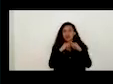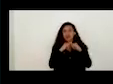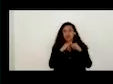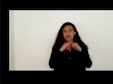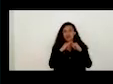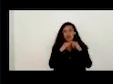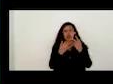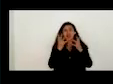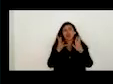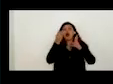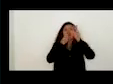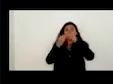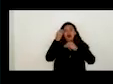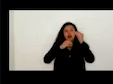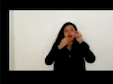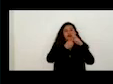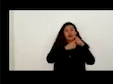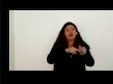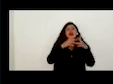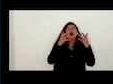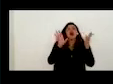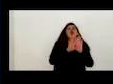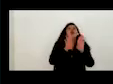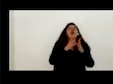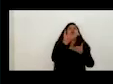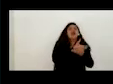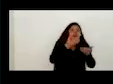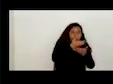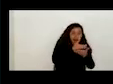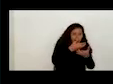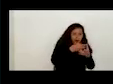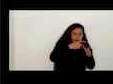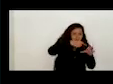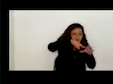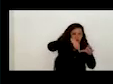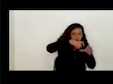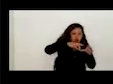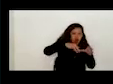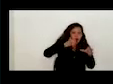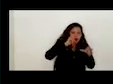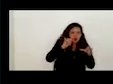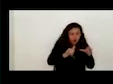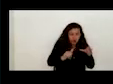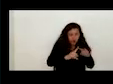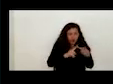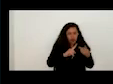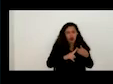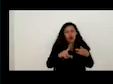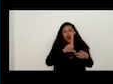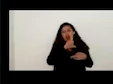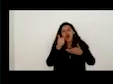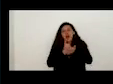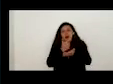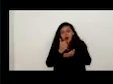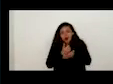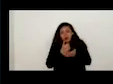la comida a veces inician con una sopa de pasta, con una sopa de arroz